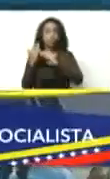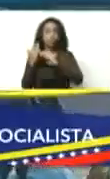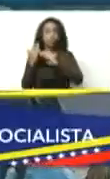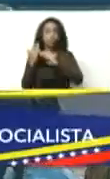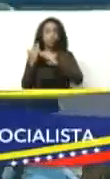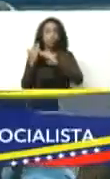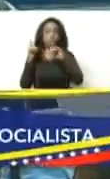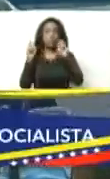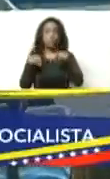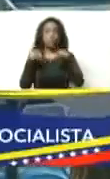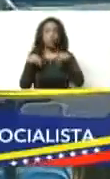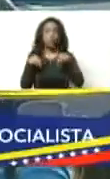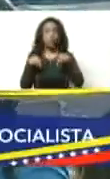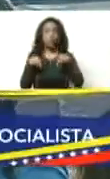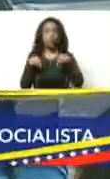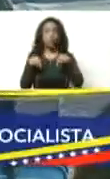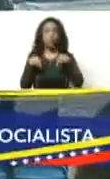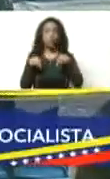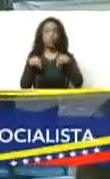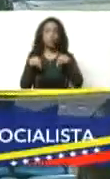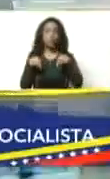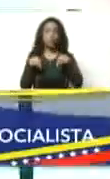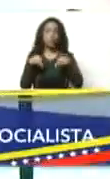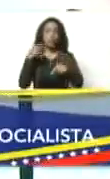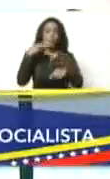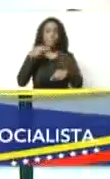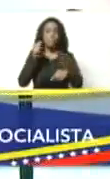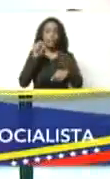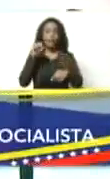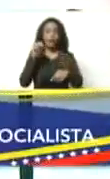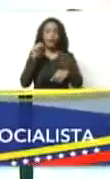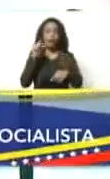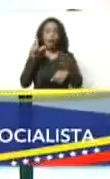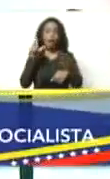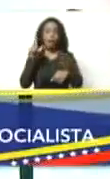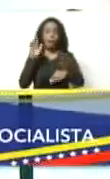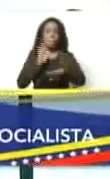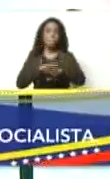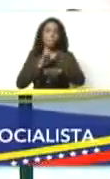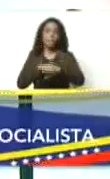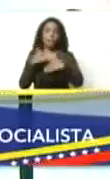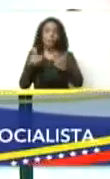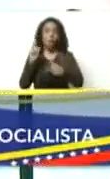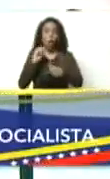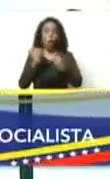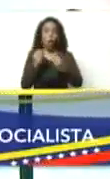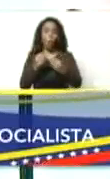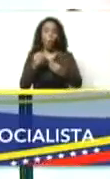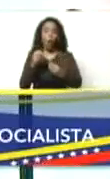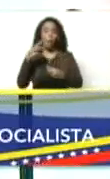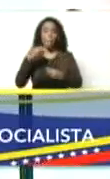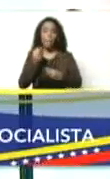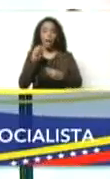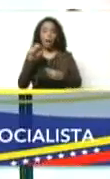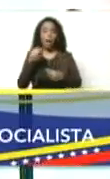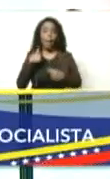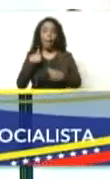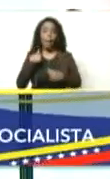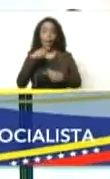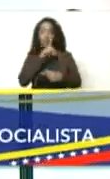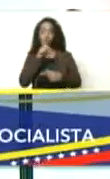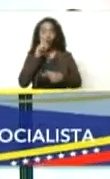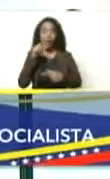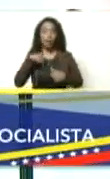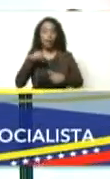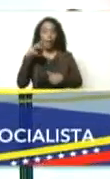de aquí, del panal. Pasa que como el panal y la miel, a mí me viene el nombre es la